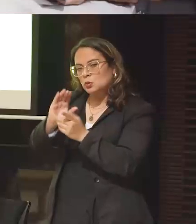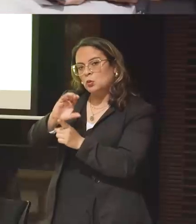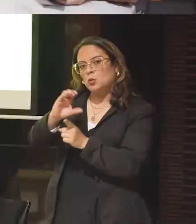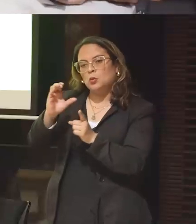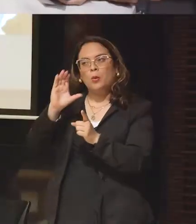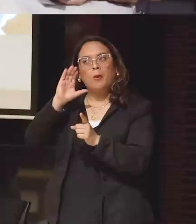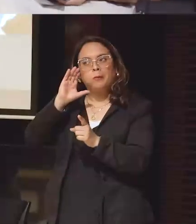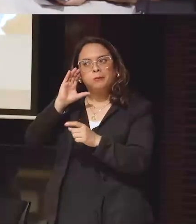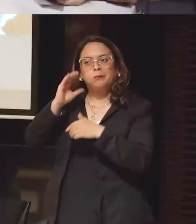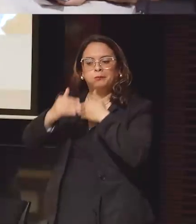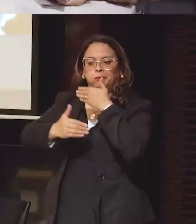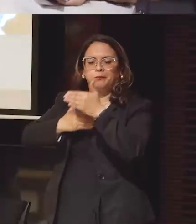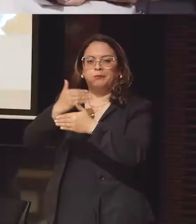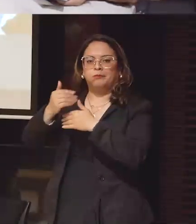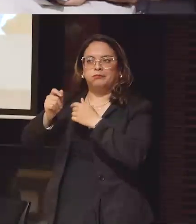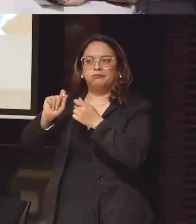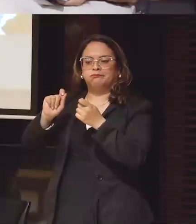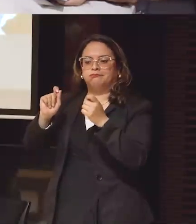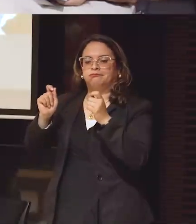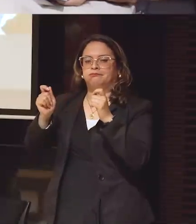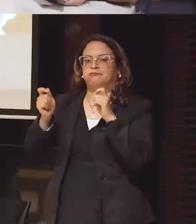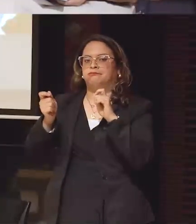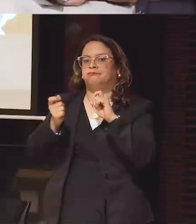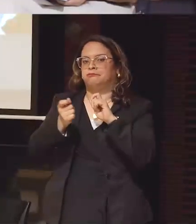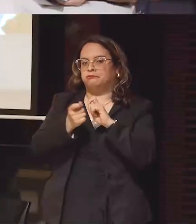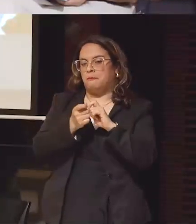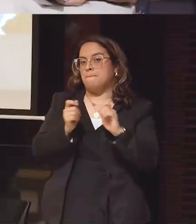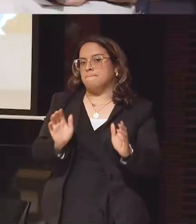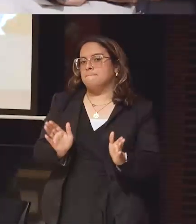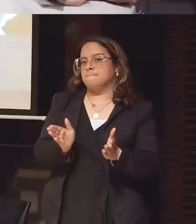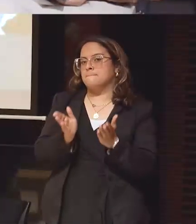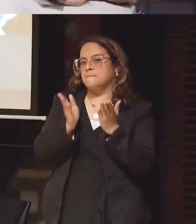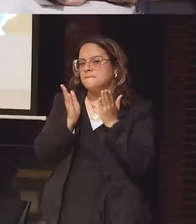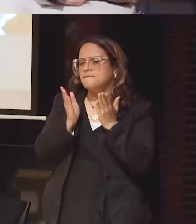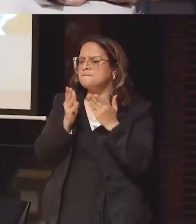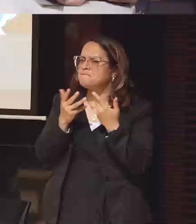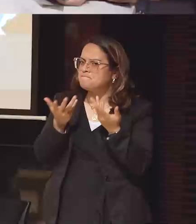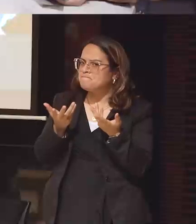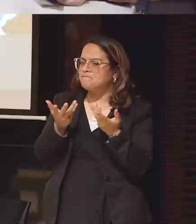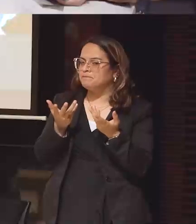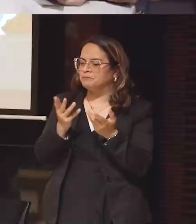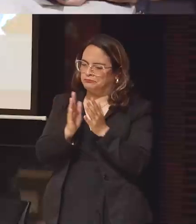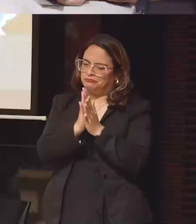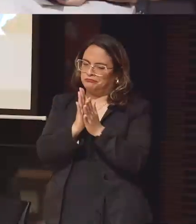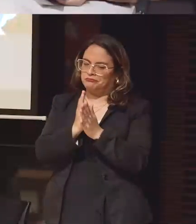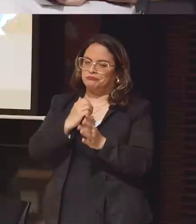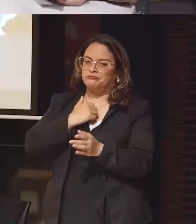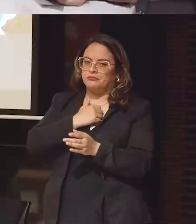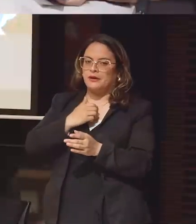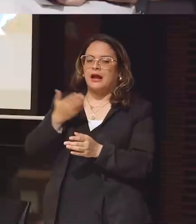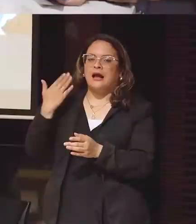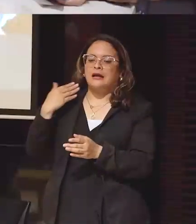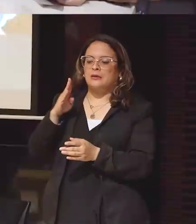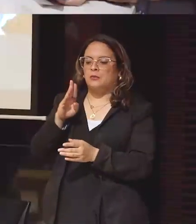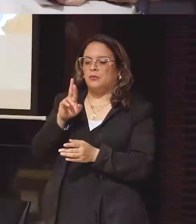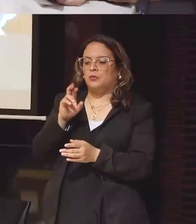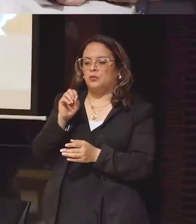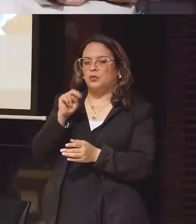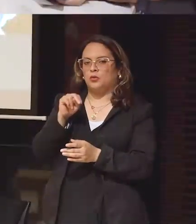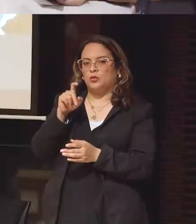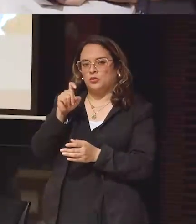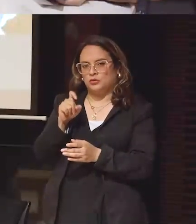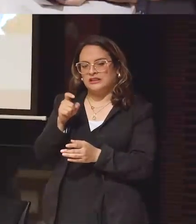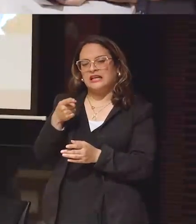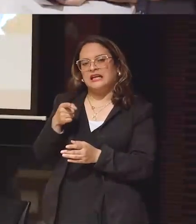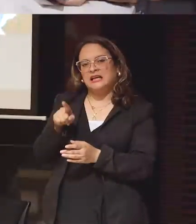está encaminada y parece haber una luz. Entonces, sí, me parece muy interesante que nos cuentes qué era el Bronx